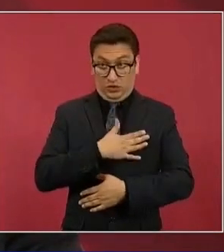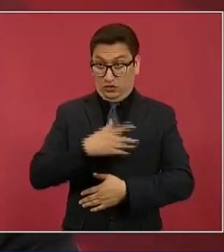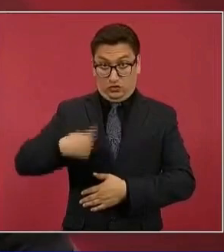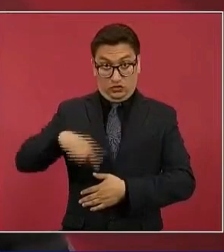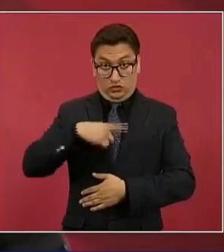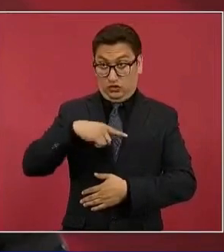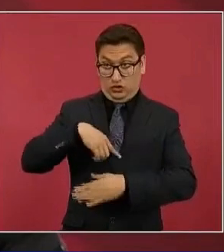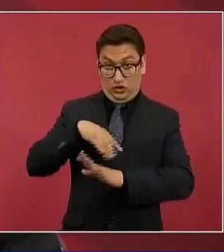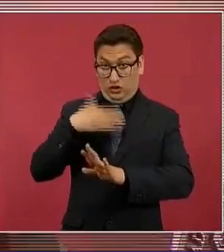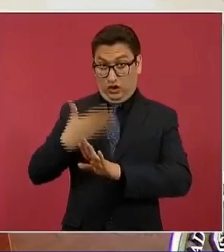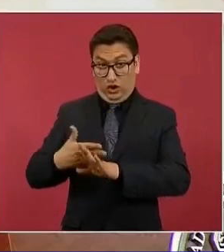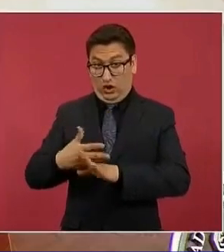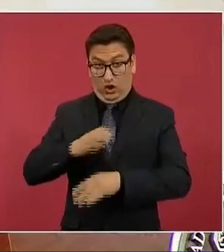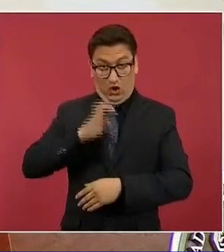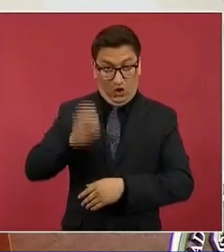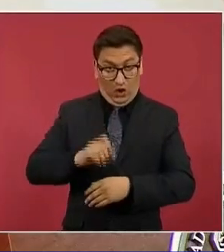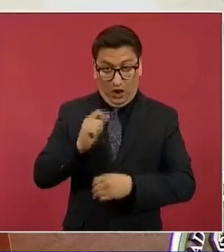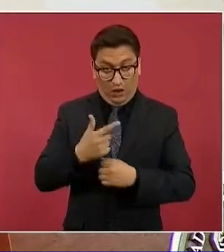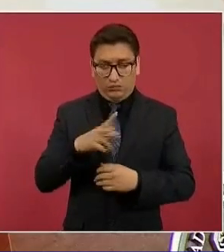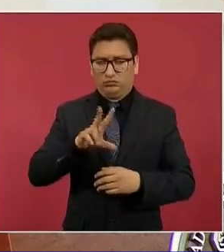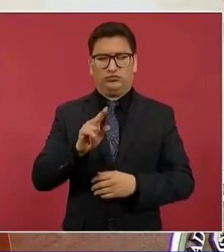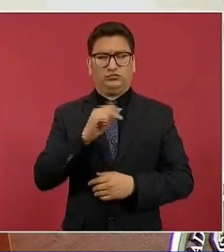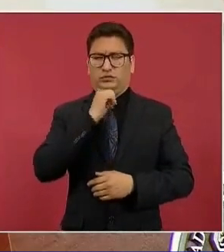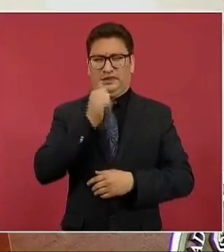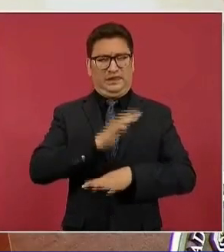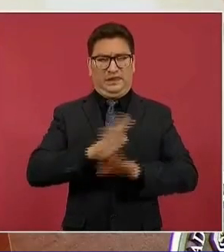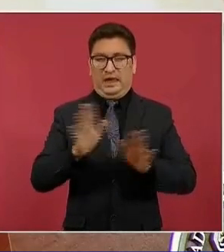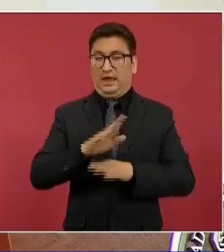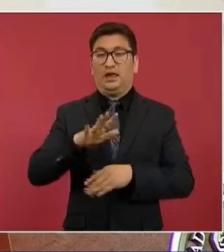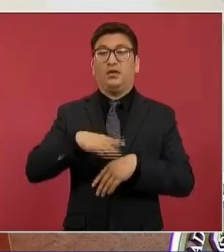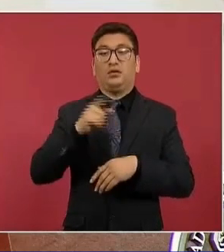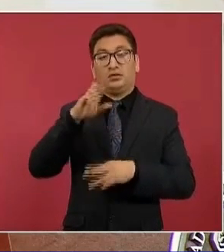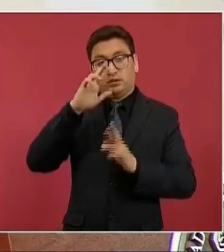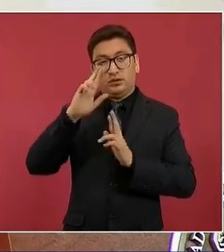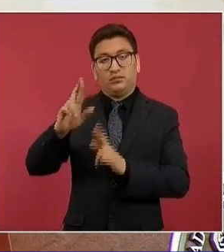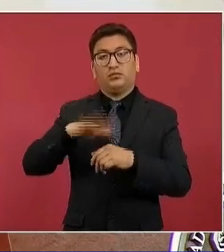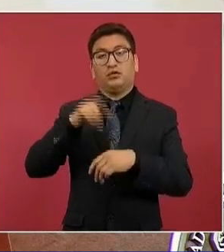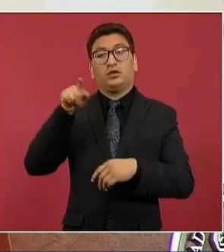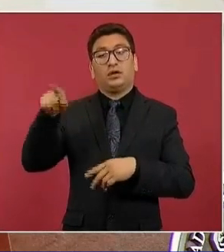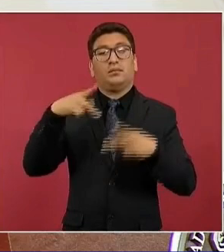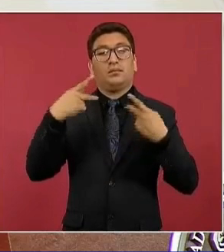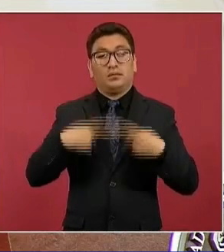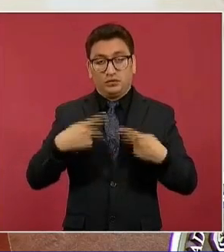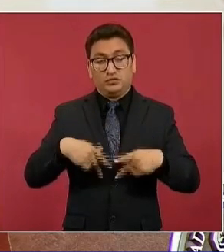trabajador, un pueblo migrante